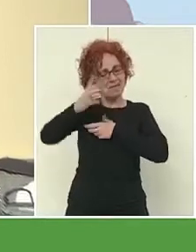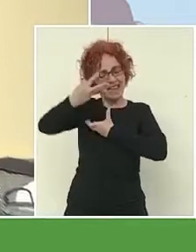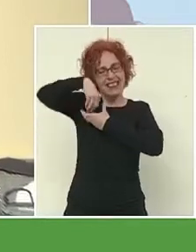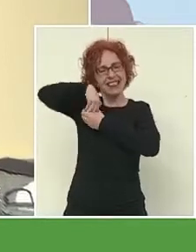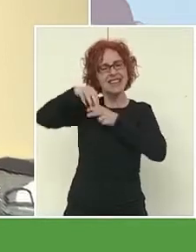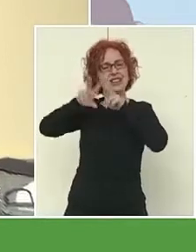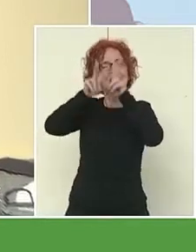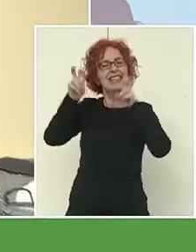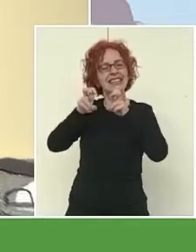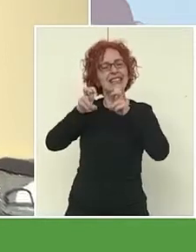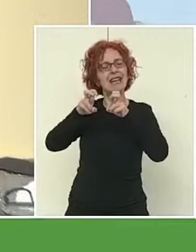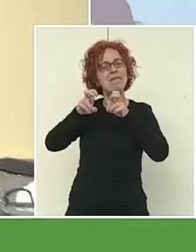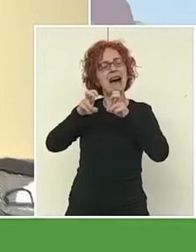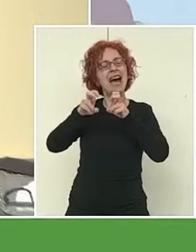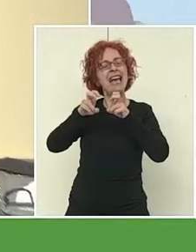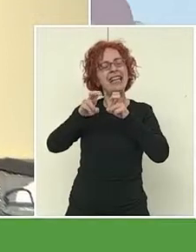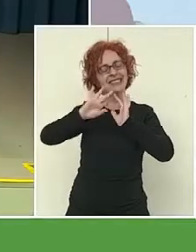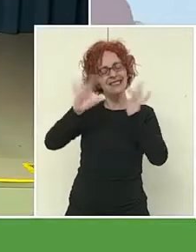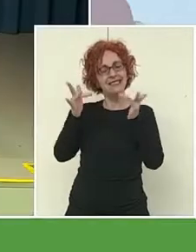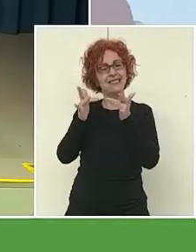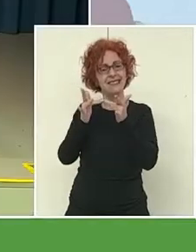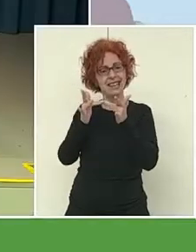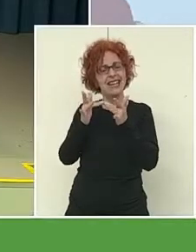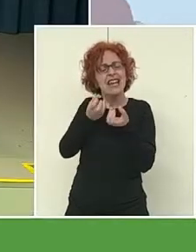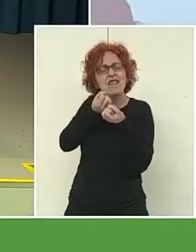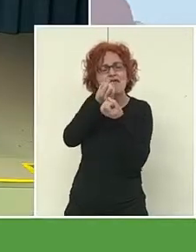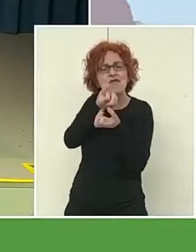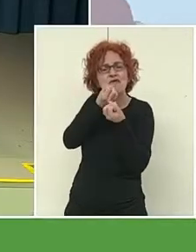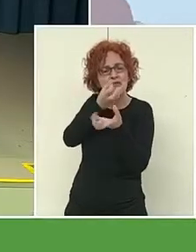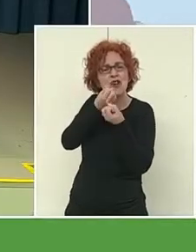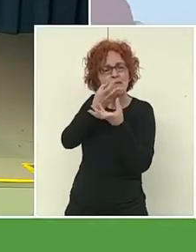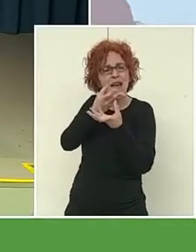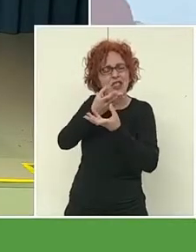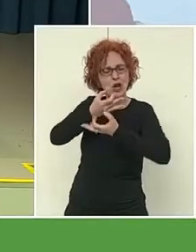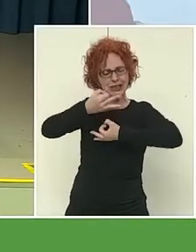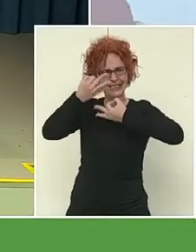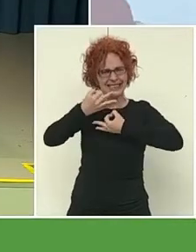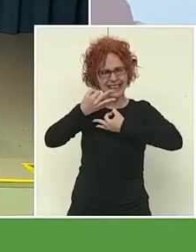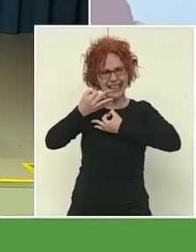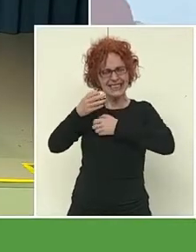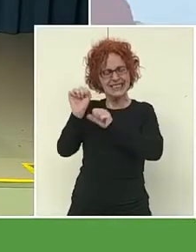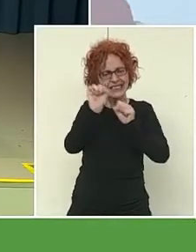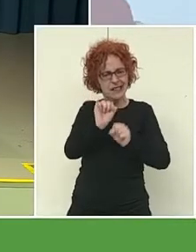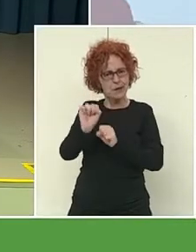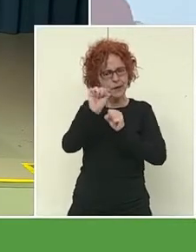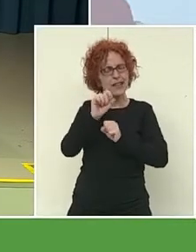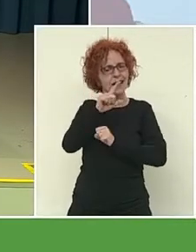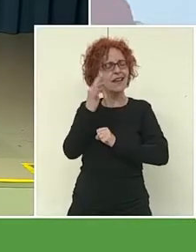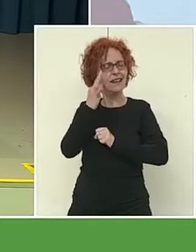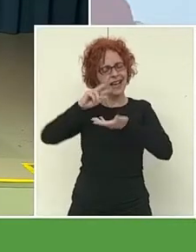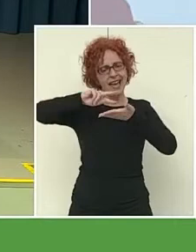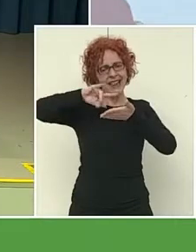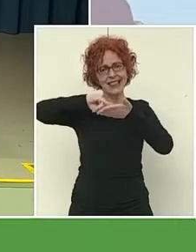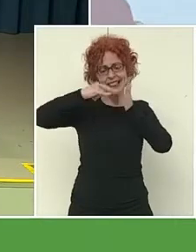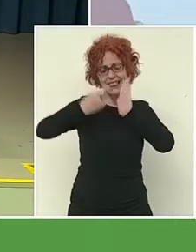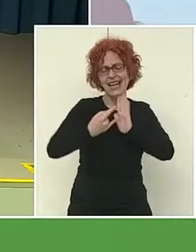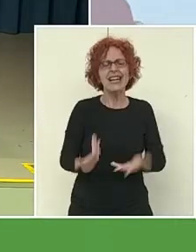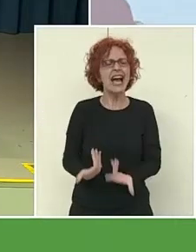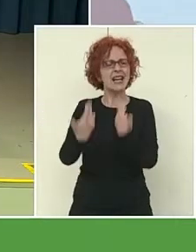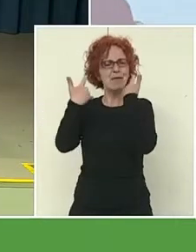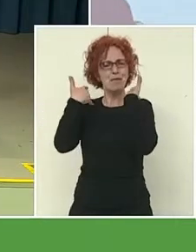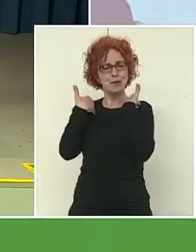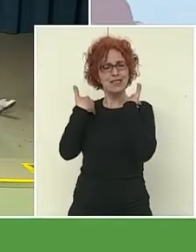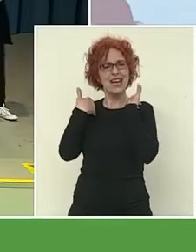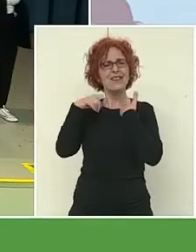porque experta en ciberseguridad y además técnica y, bueno, y responsable, ¿no? Responsable de uno de